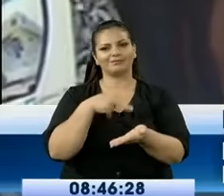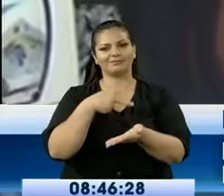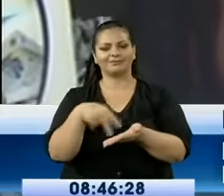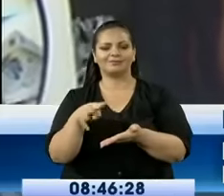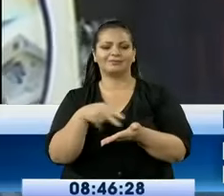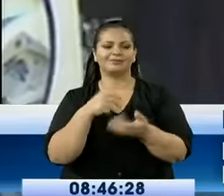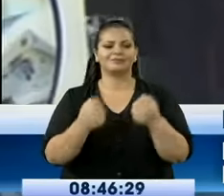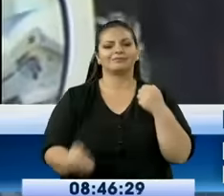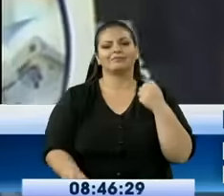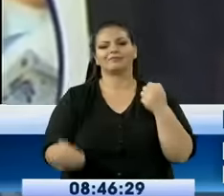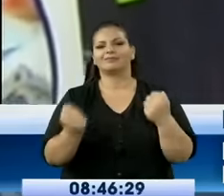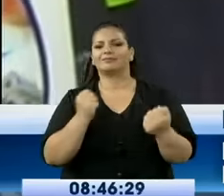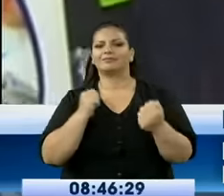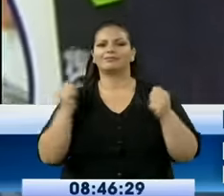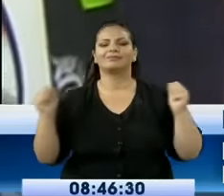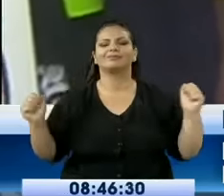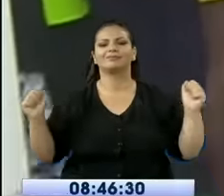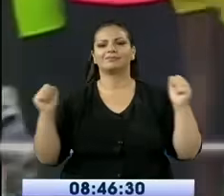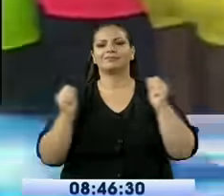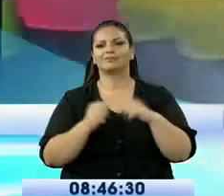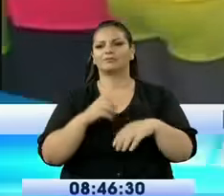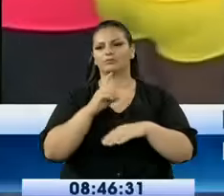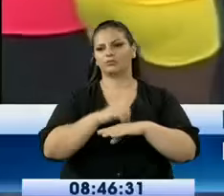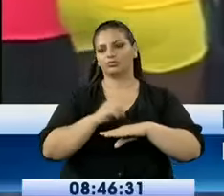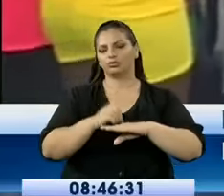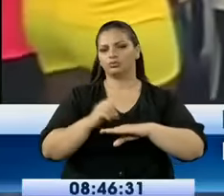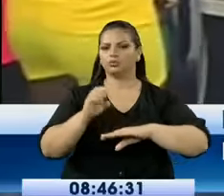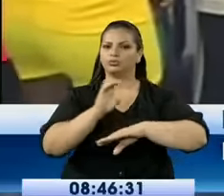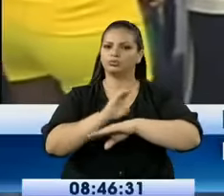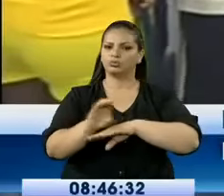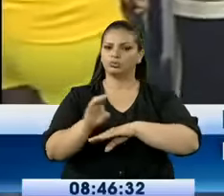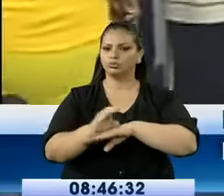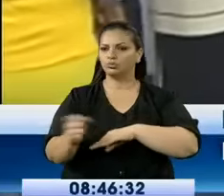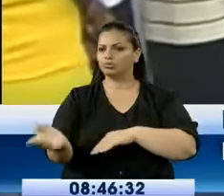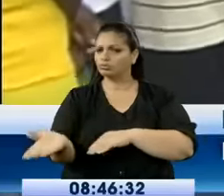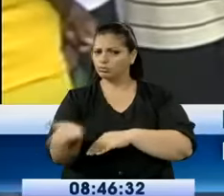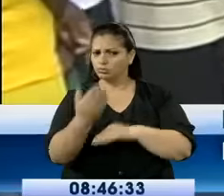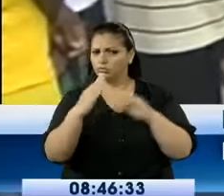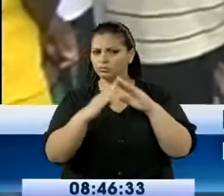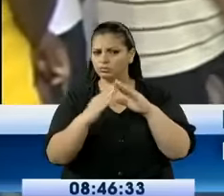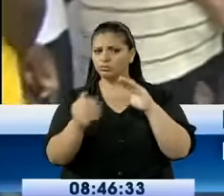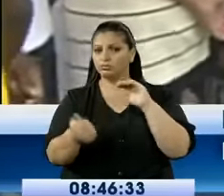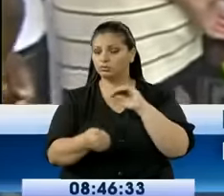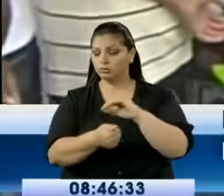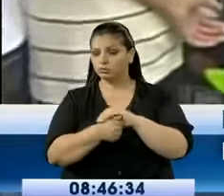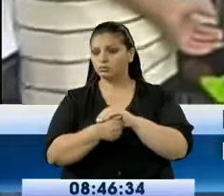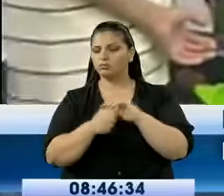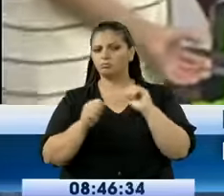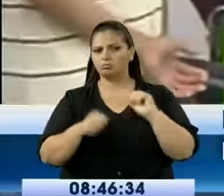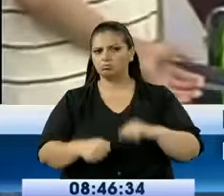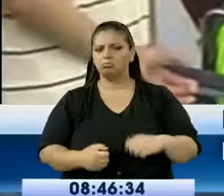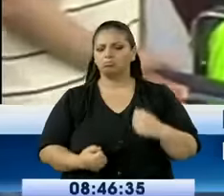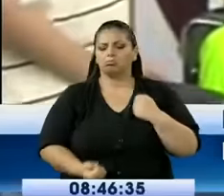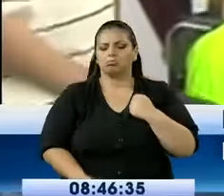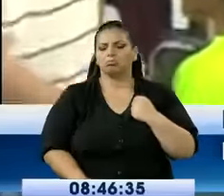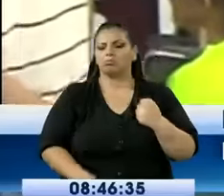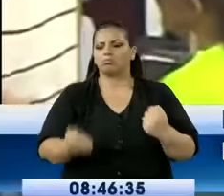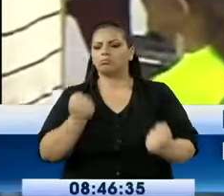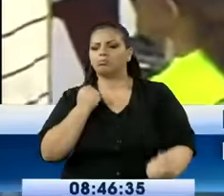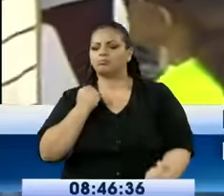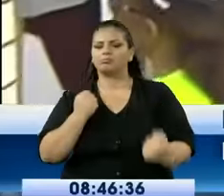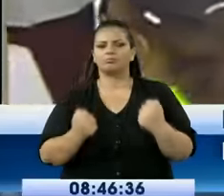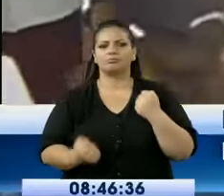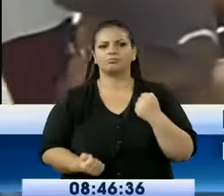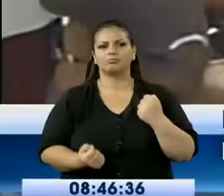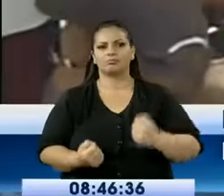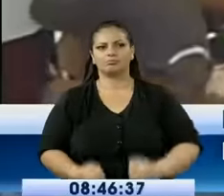recibir la instrucción de cómo hacer ejercicios en sus casas, son adultos mayores, del club de adultos mayores, y ahora, por ejemplo,